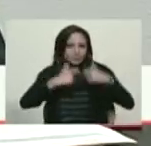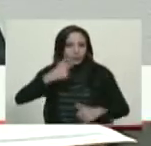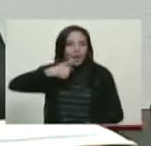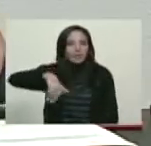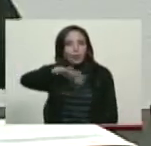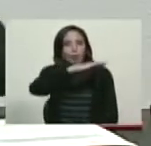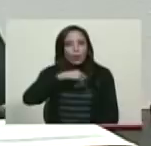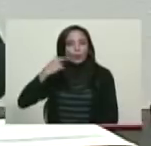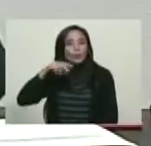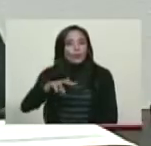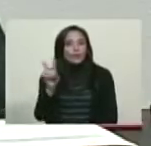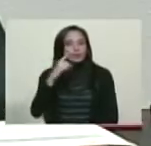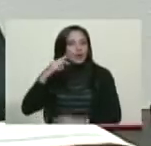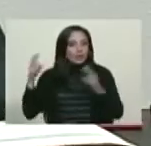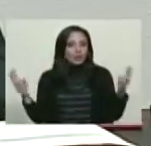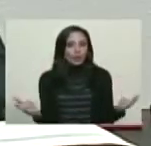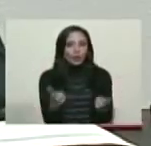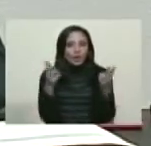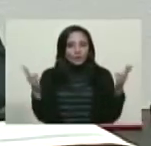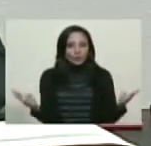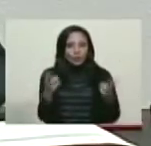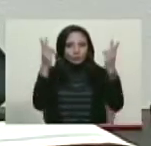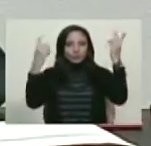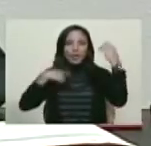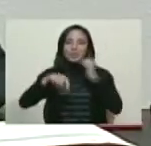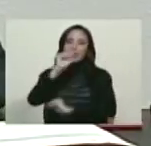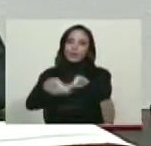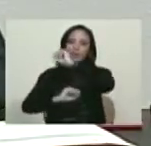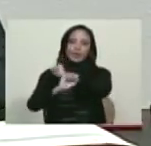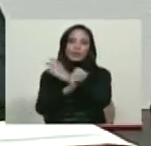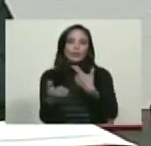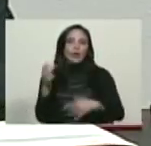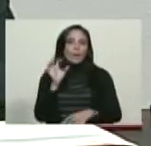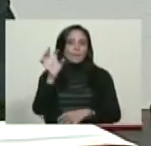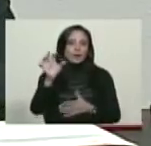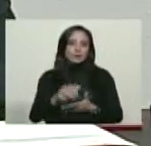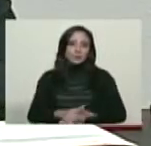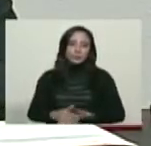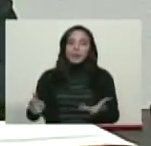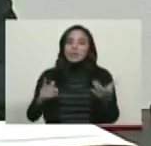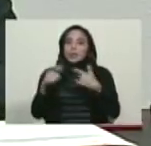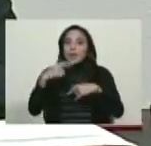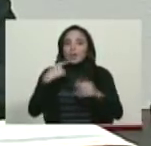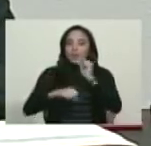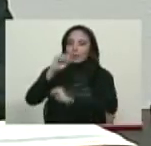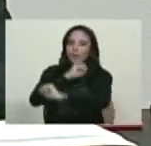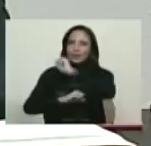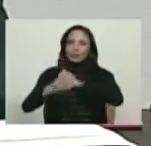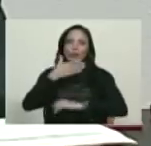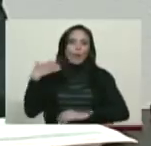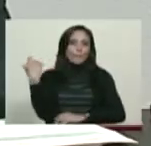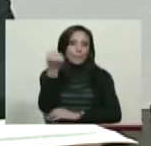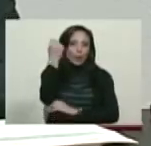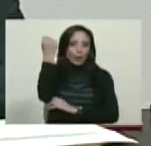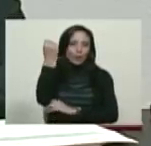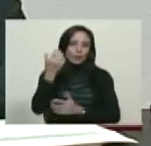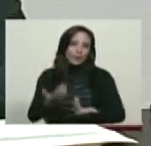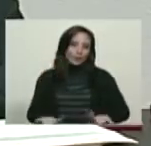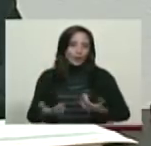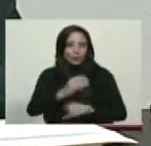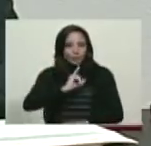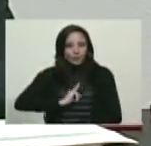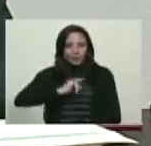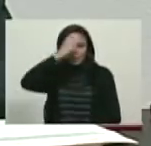Venezuela, que vino de victoria en victoria defendiendo la integridad de nuestra patria y defendiendo lo más honroso que se puede tener, que